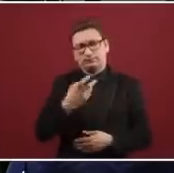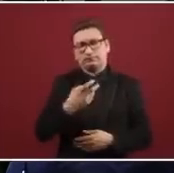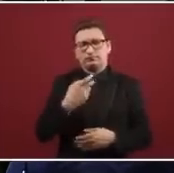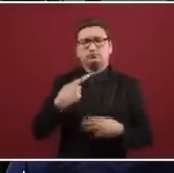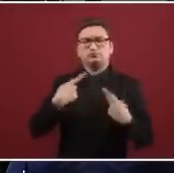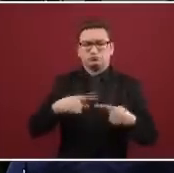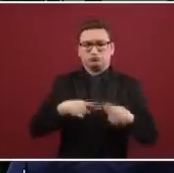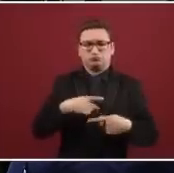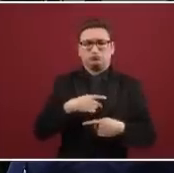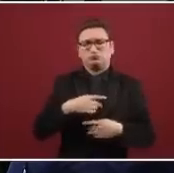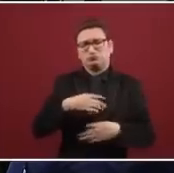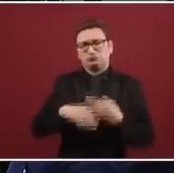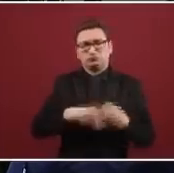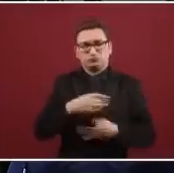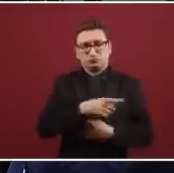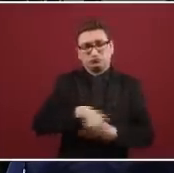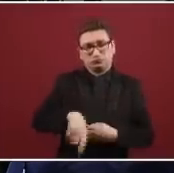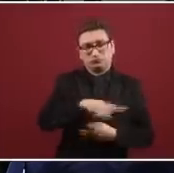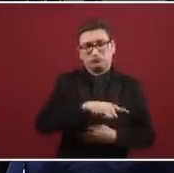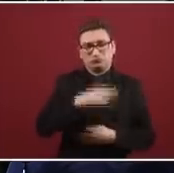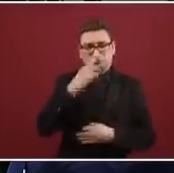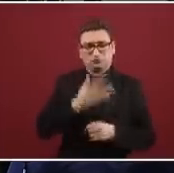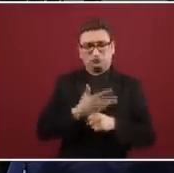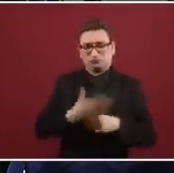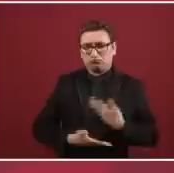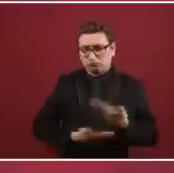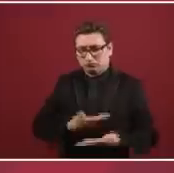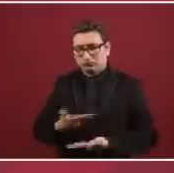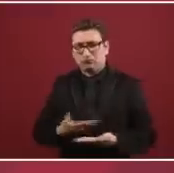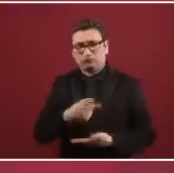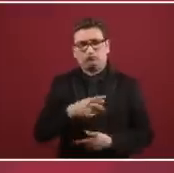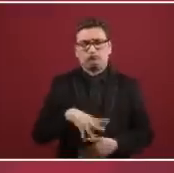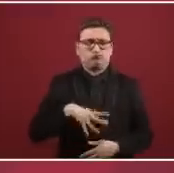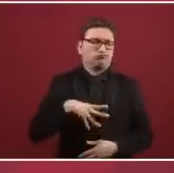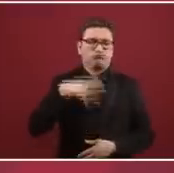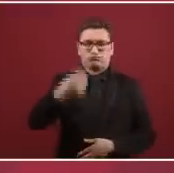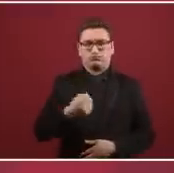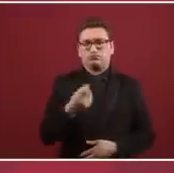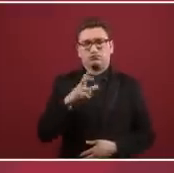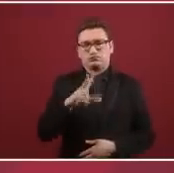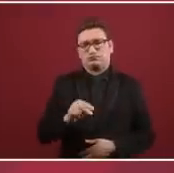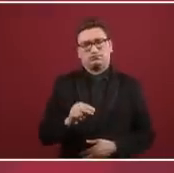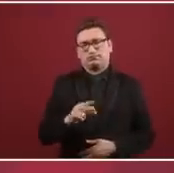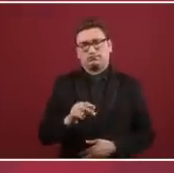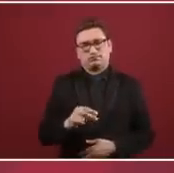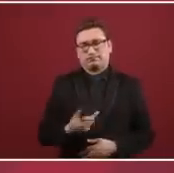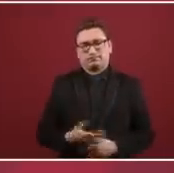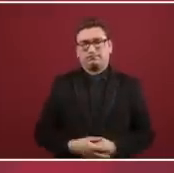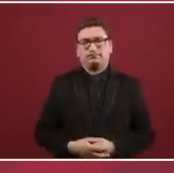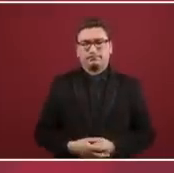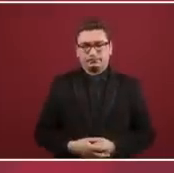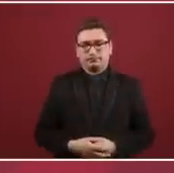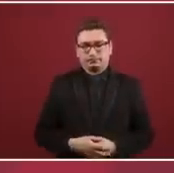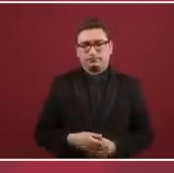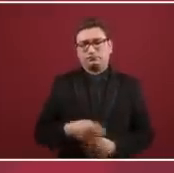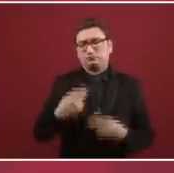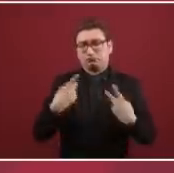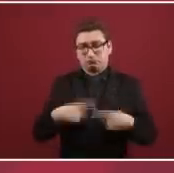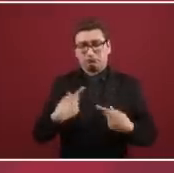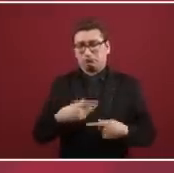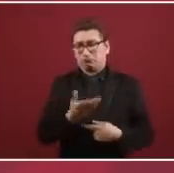que prestan servicios no abusen y que al final de cuentas sean los